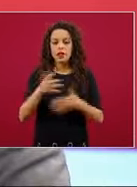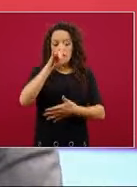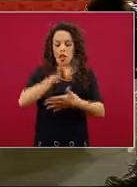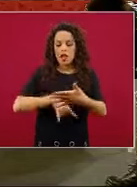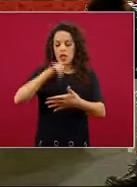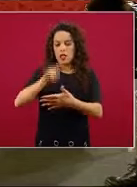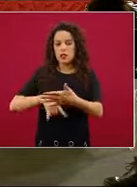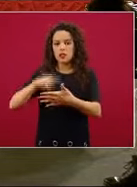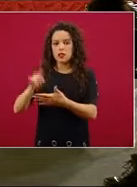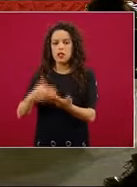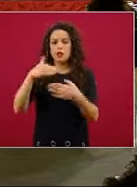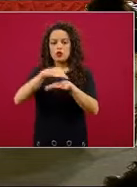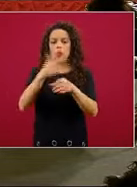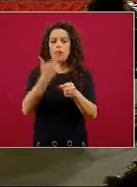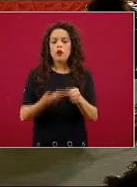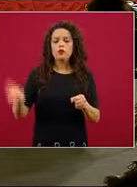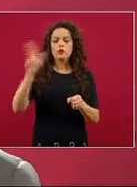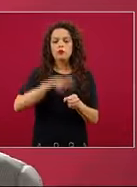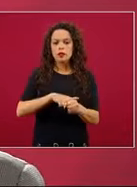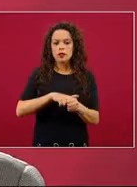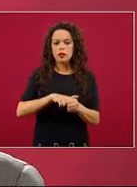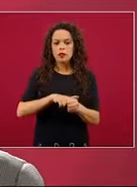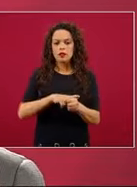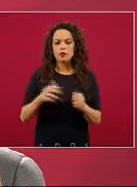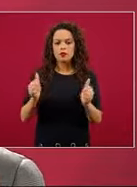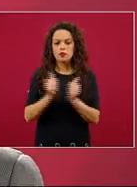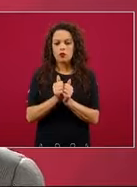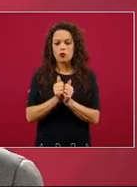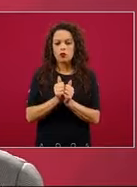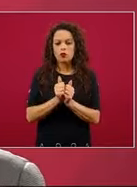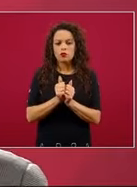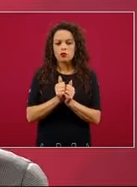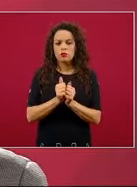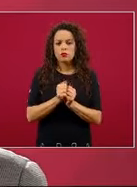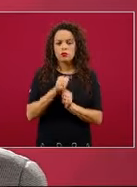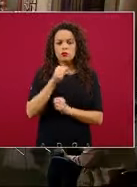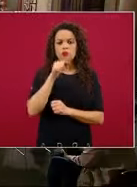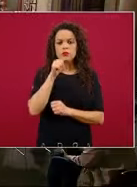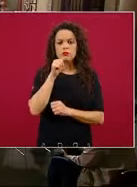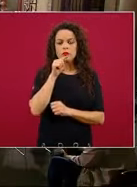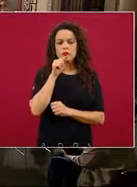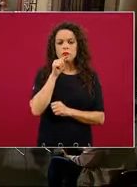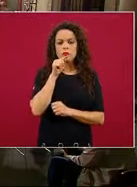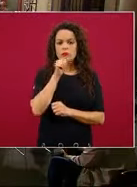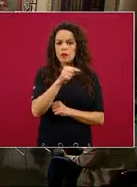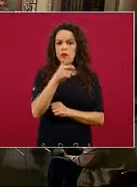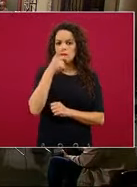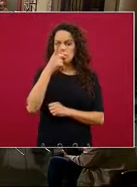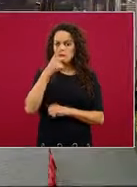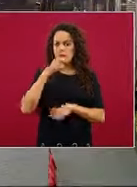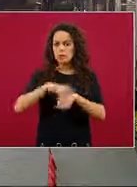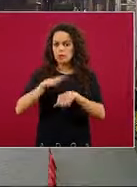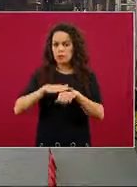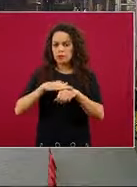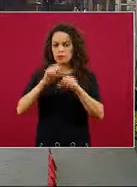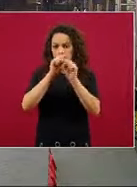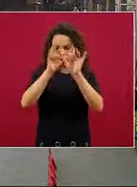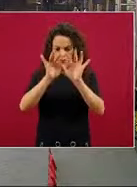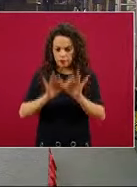referencial de hospitales que, de acuerdo con sus indicadores, tienen un alto desempeño en términos de la calidad de la